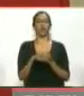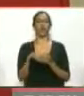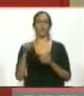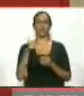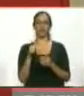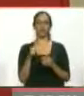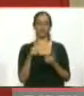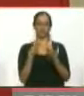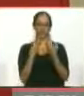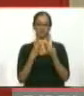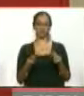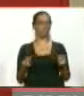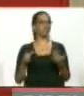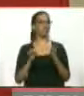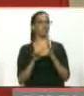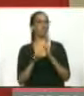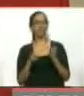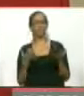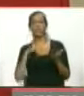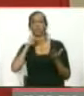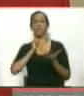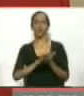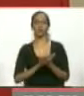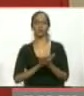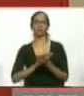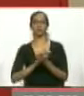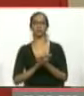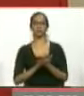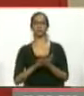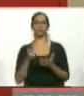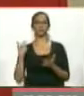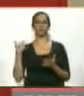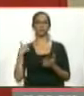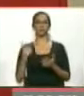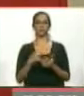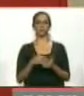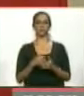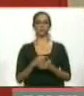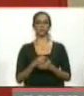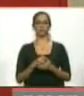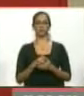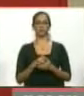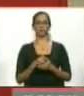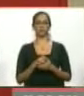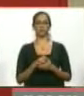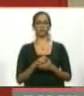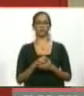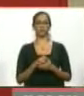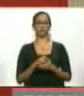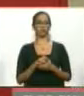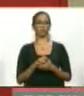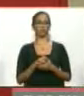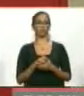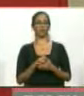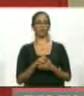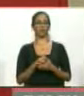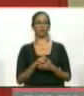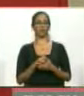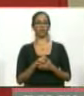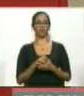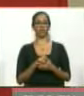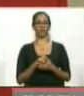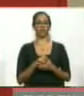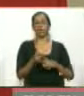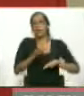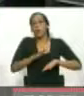los desaparecidos y muertos pues tienen en su haber es esa porque